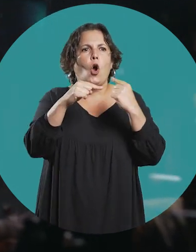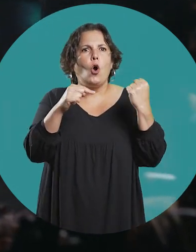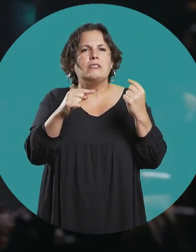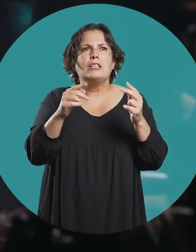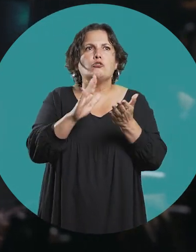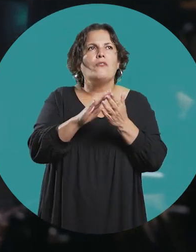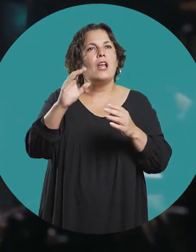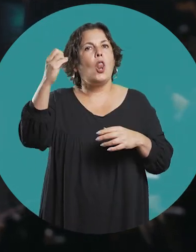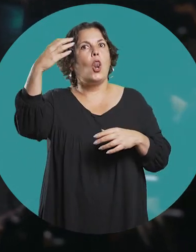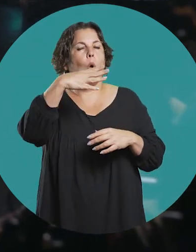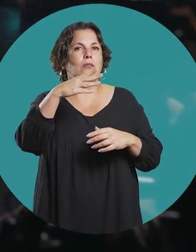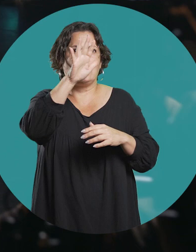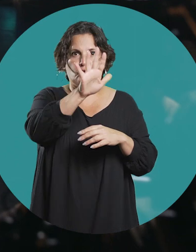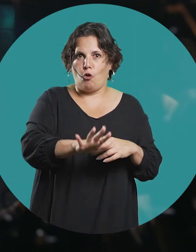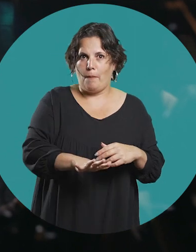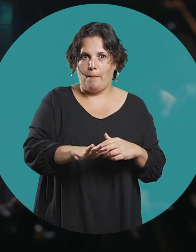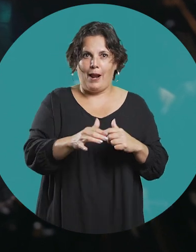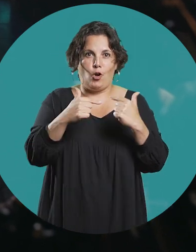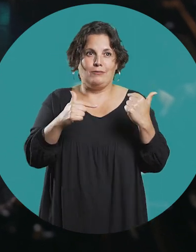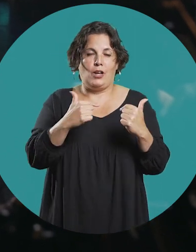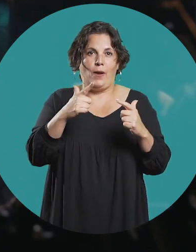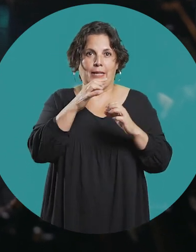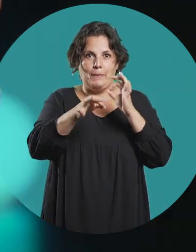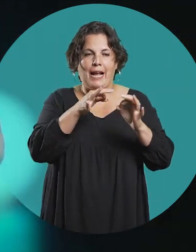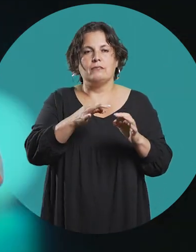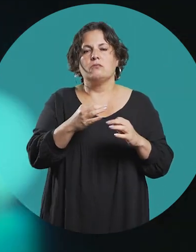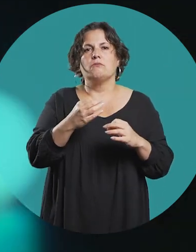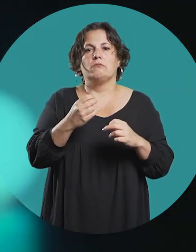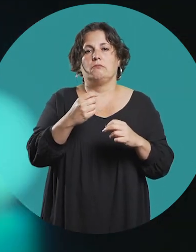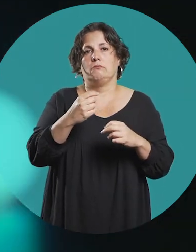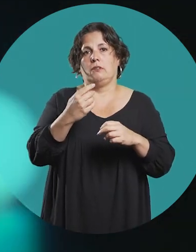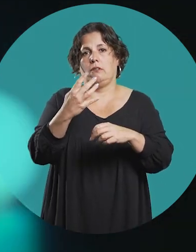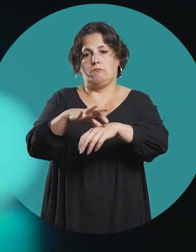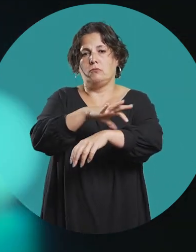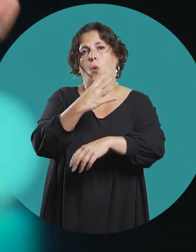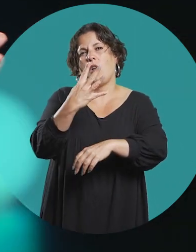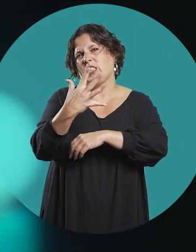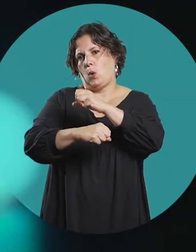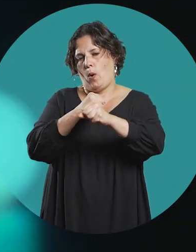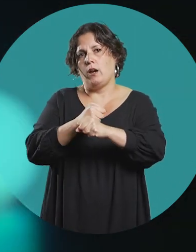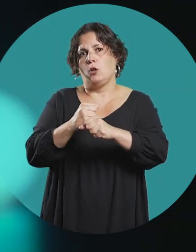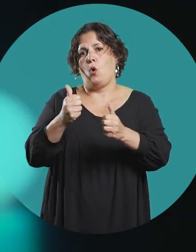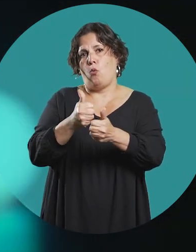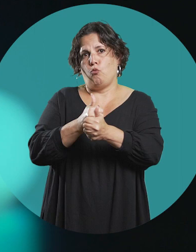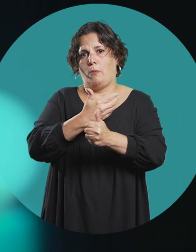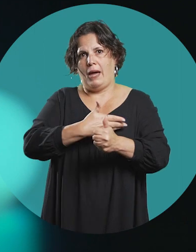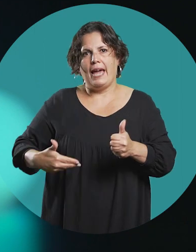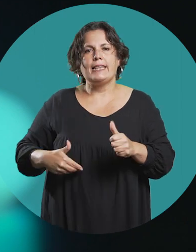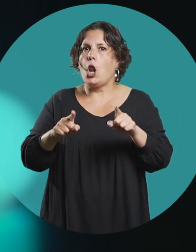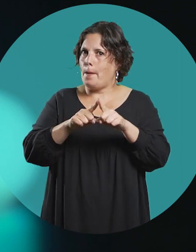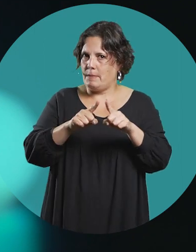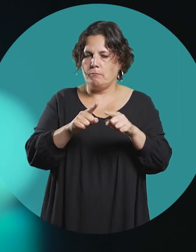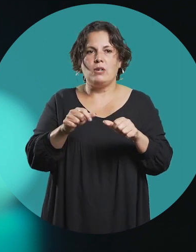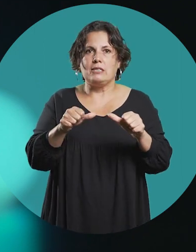y la sombra. Y entonces eran chicos de 4 y 5 años y sus maestras. Hicimos la misma secuencia didáctica